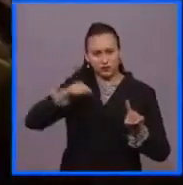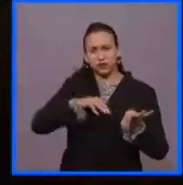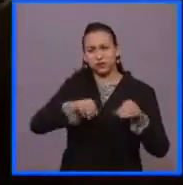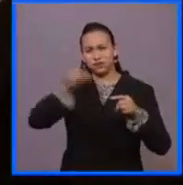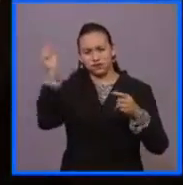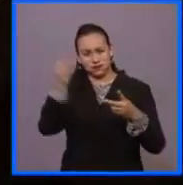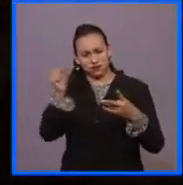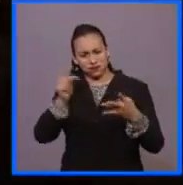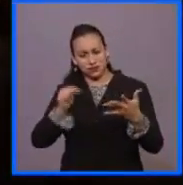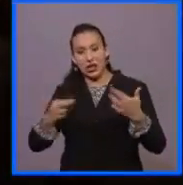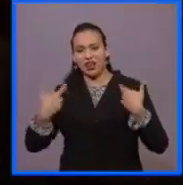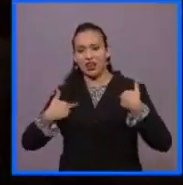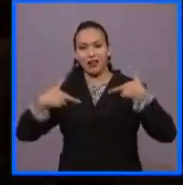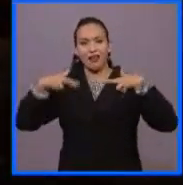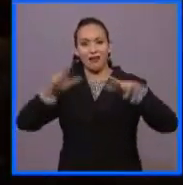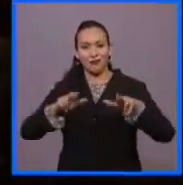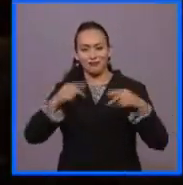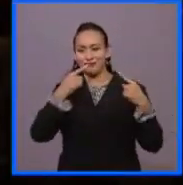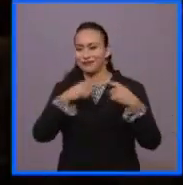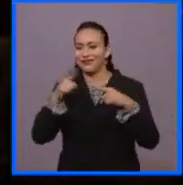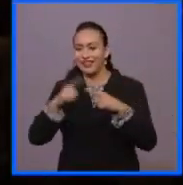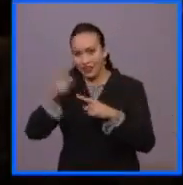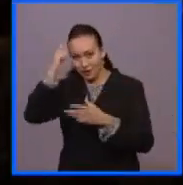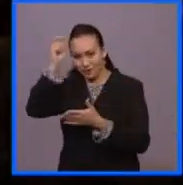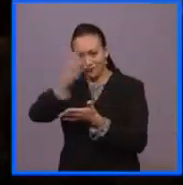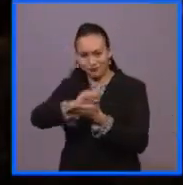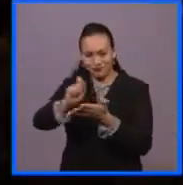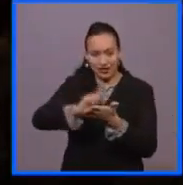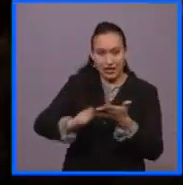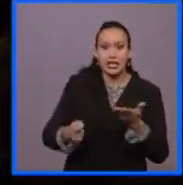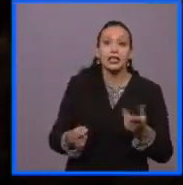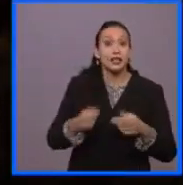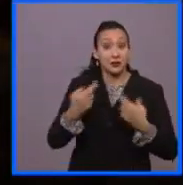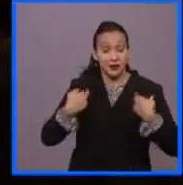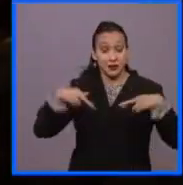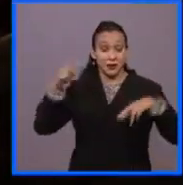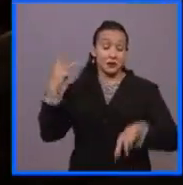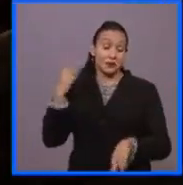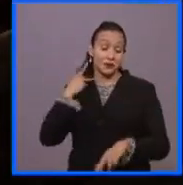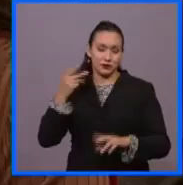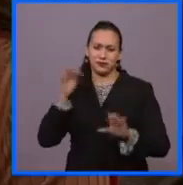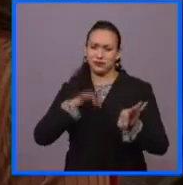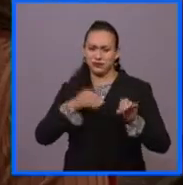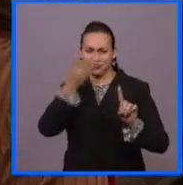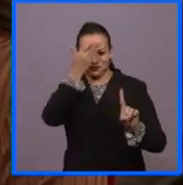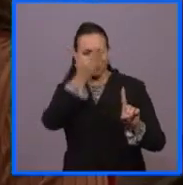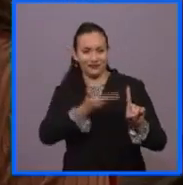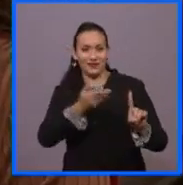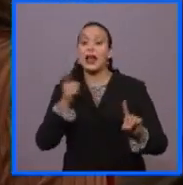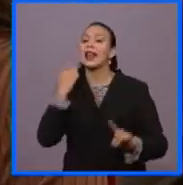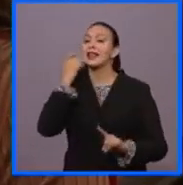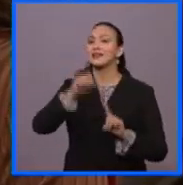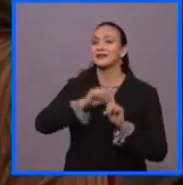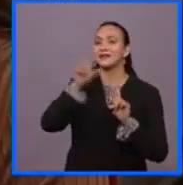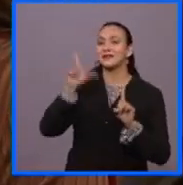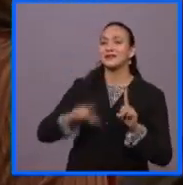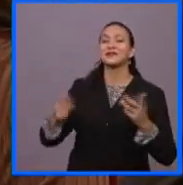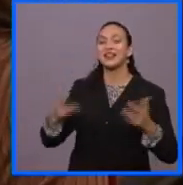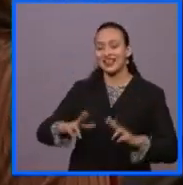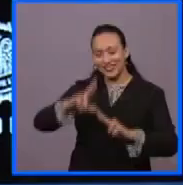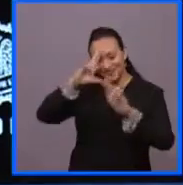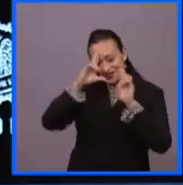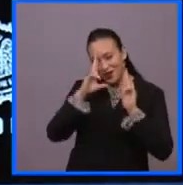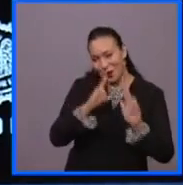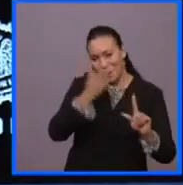multifacética, digna representante de los géneros literarios y roles políticos en los que incursionó. En el Colegio Nacional se llevó a cabo